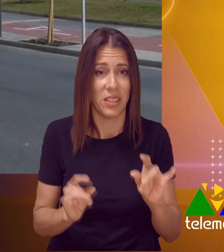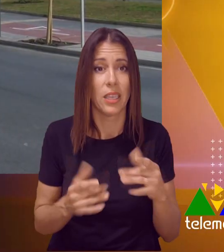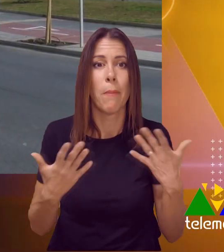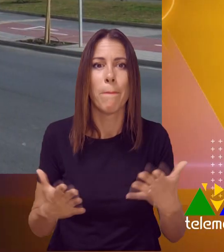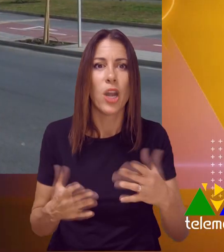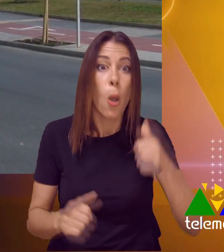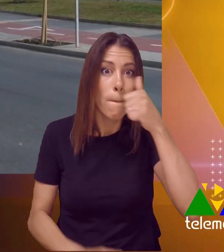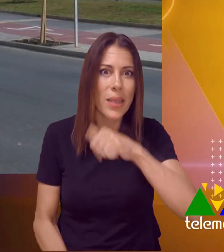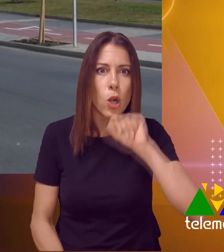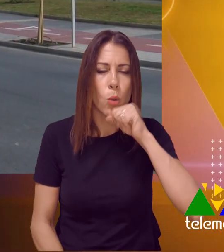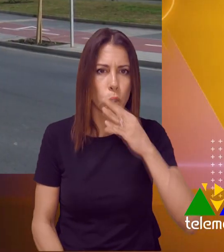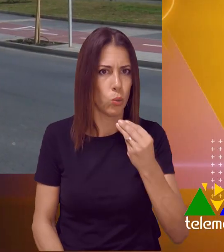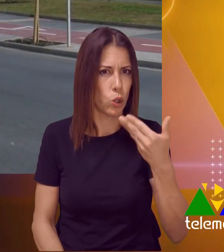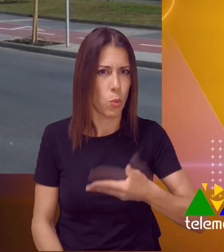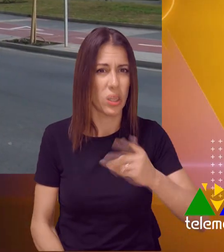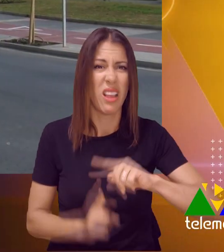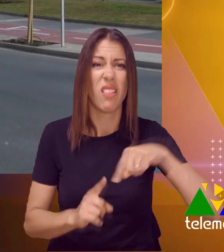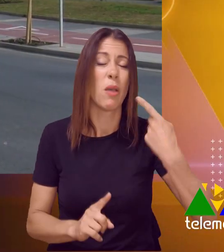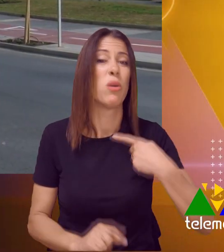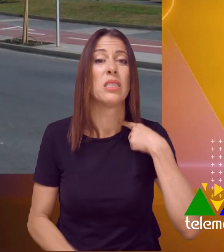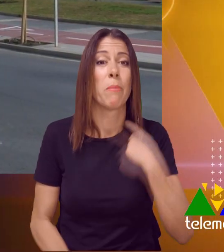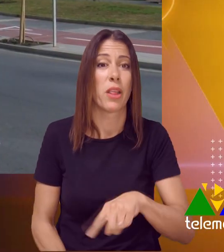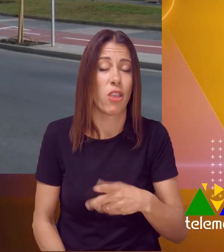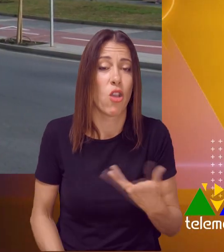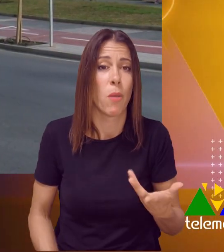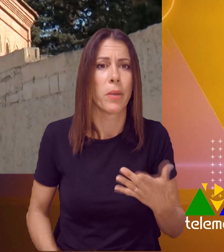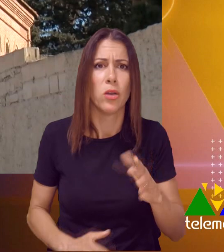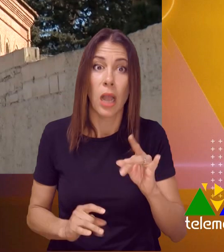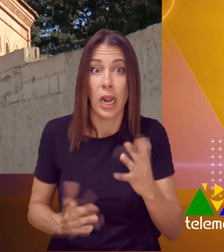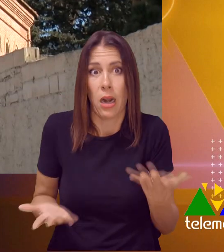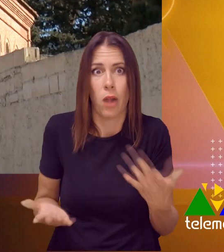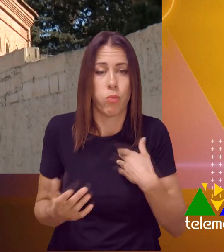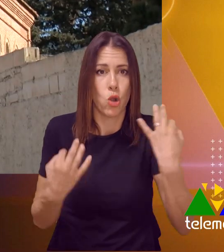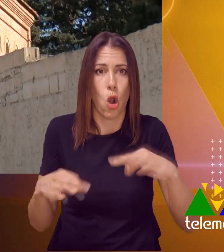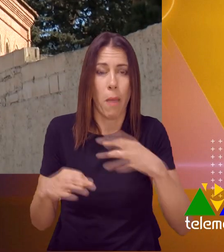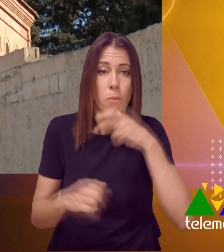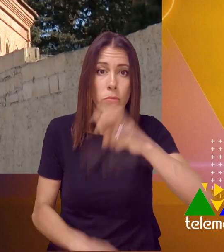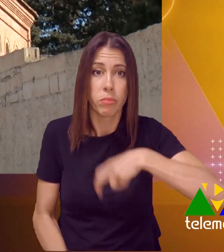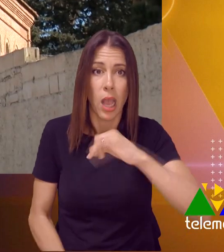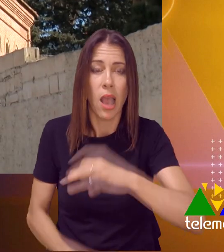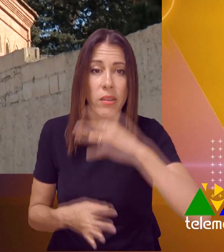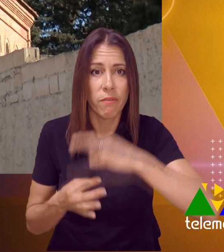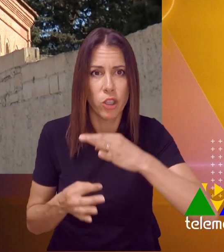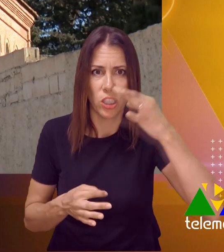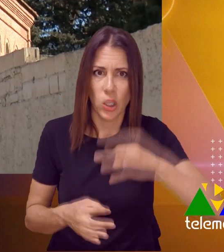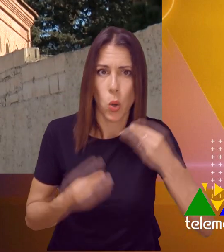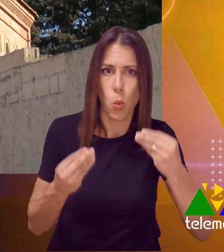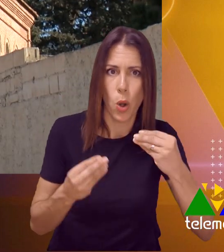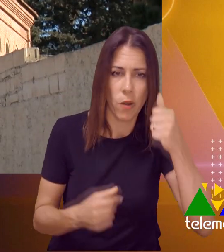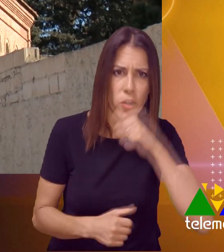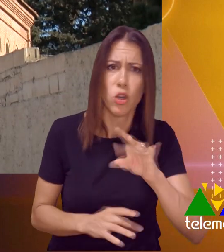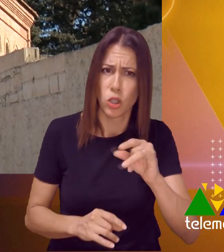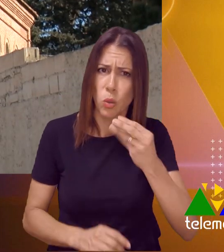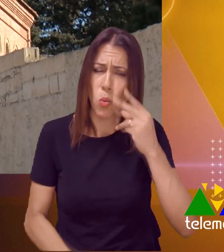el vino de Motril tuvo mucha importancia. Después se perdió con la filosera. Claro, si había buena viña, habría buen vino, ¿no? Sí, sí, y además muy reconocido, y una variedad